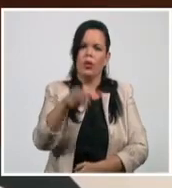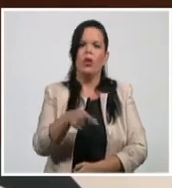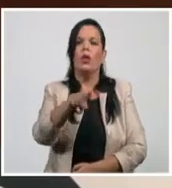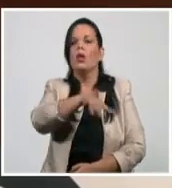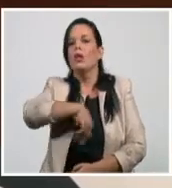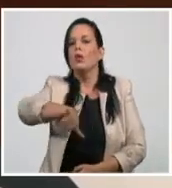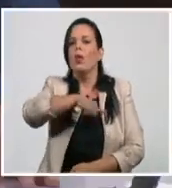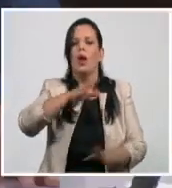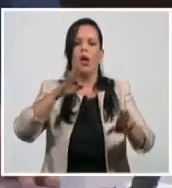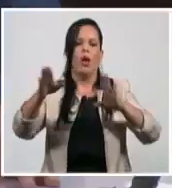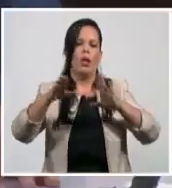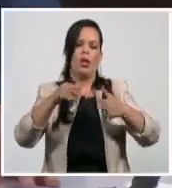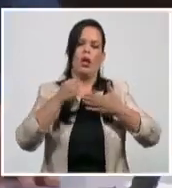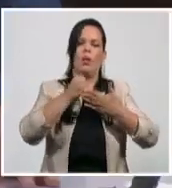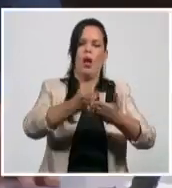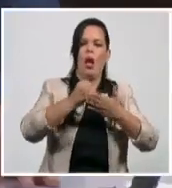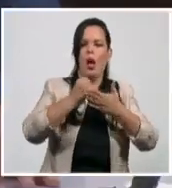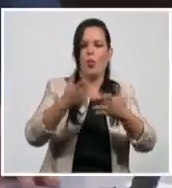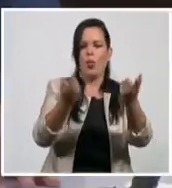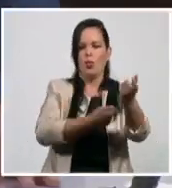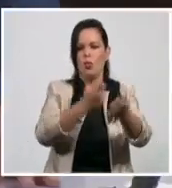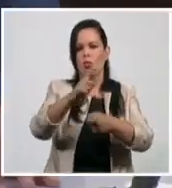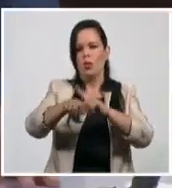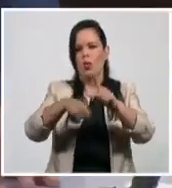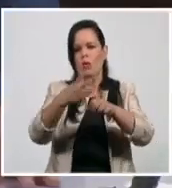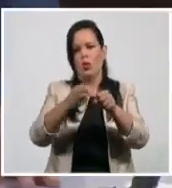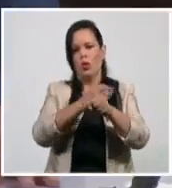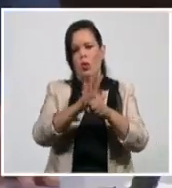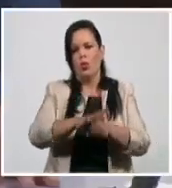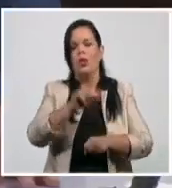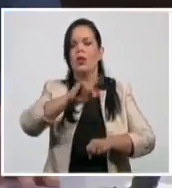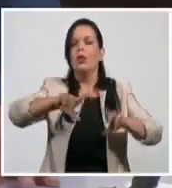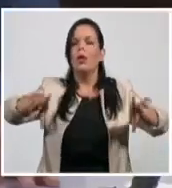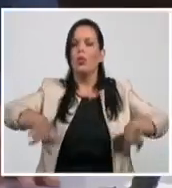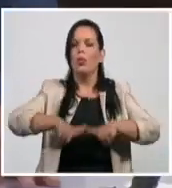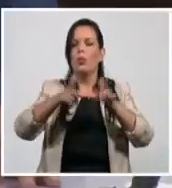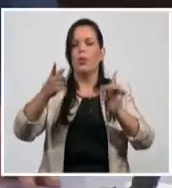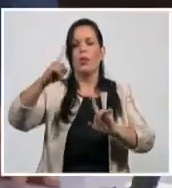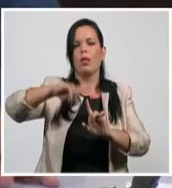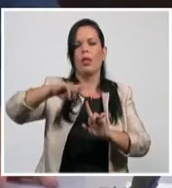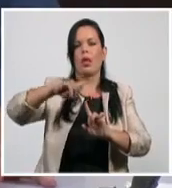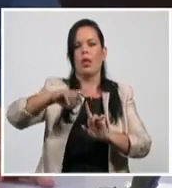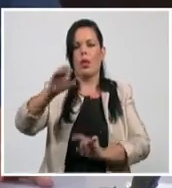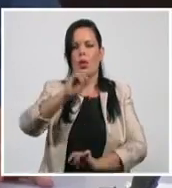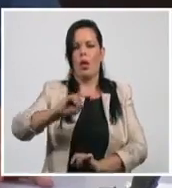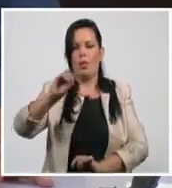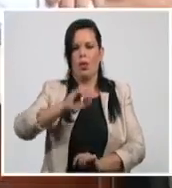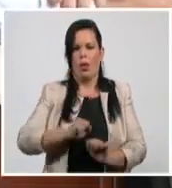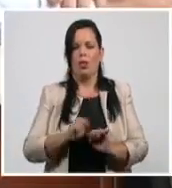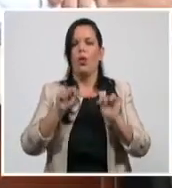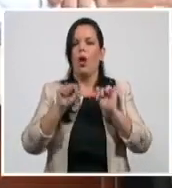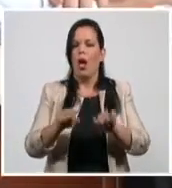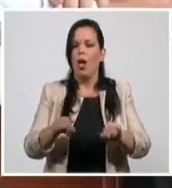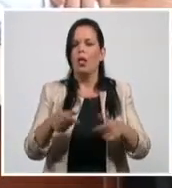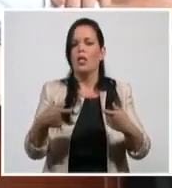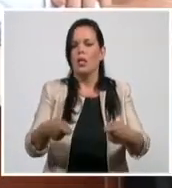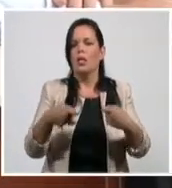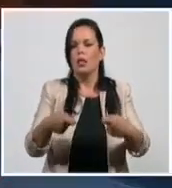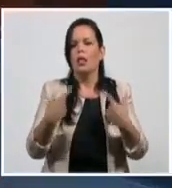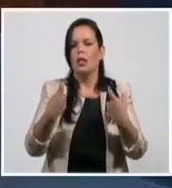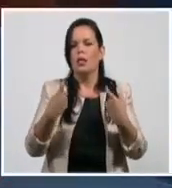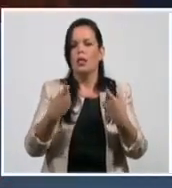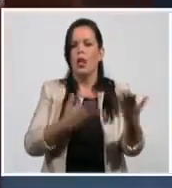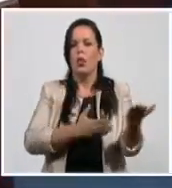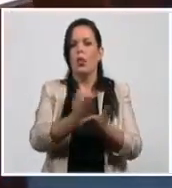pandemia, la producción nacional de alimentos y la implementación de la tarea de ordenamiento. Insistió en la necesidad de mantener en